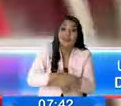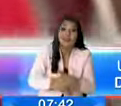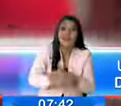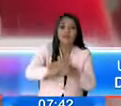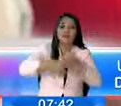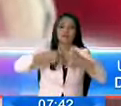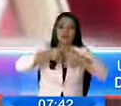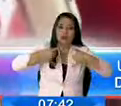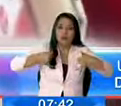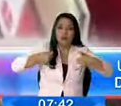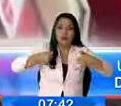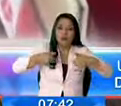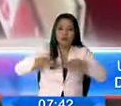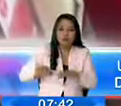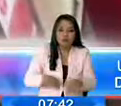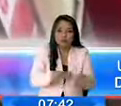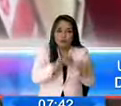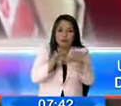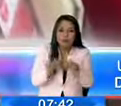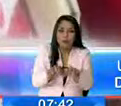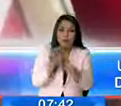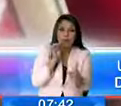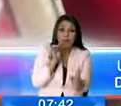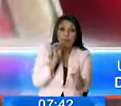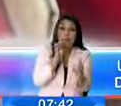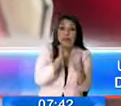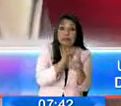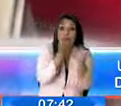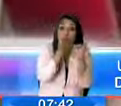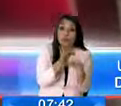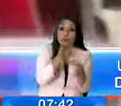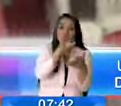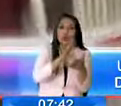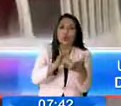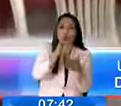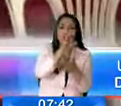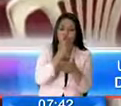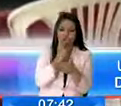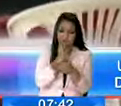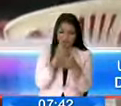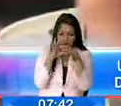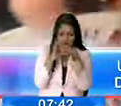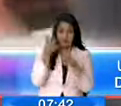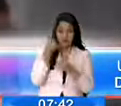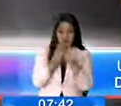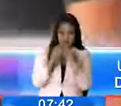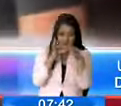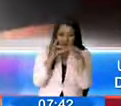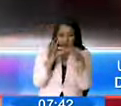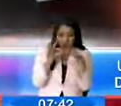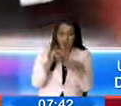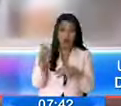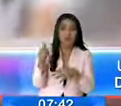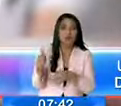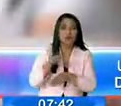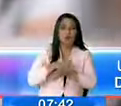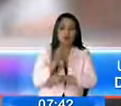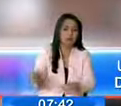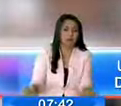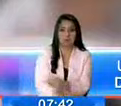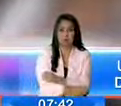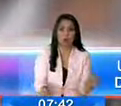cyber, enviando mensajes a un plantel educativo en cuyo texto aseguraba que provocaría una explosión